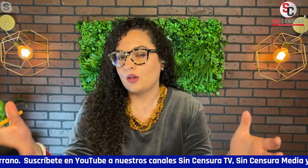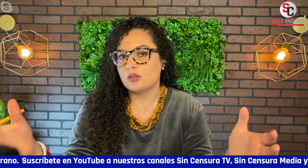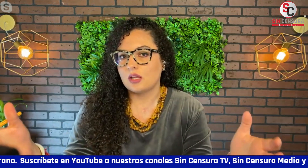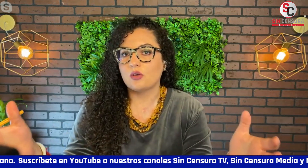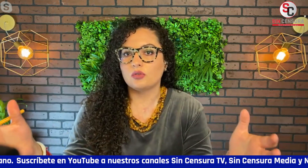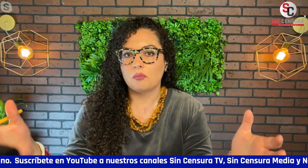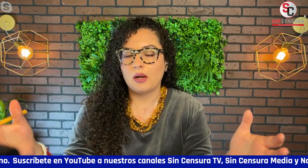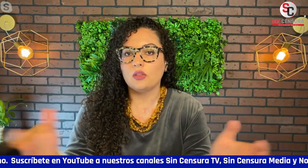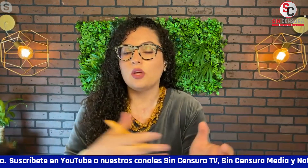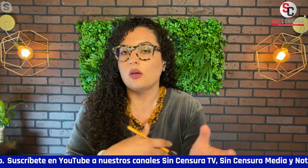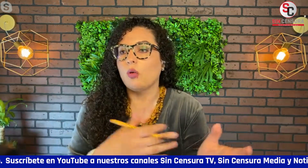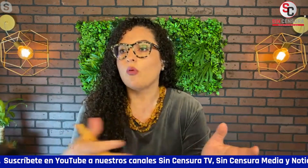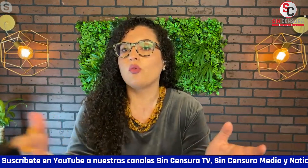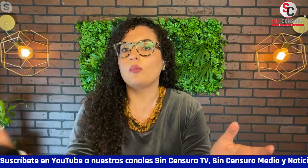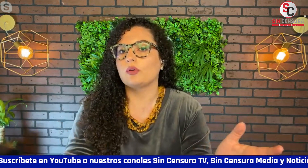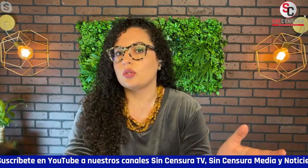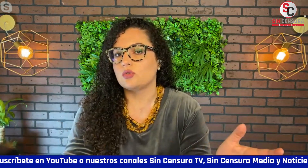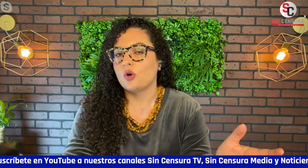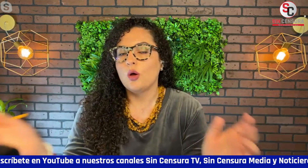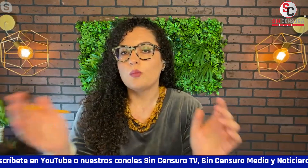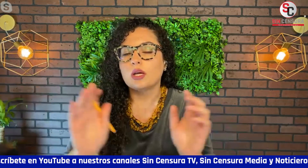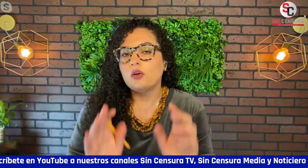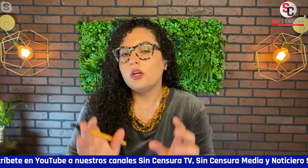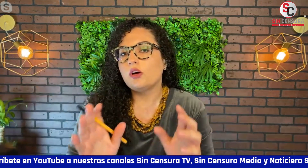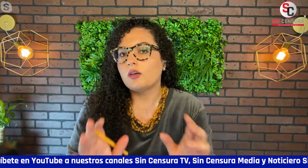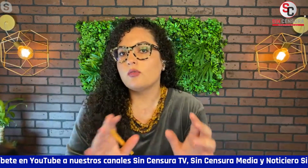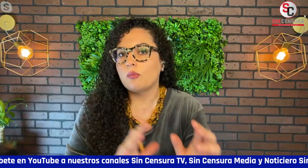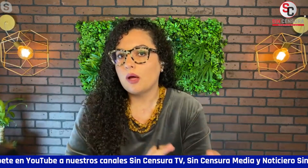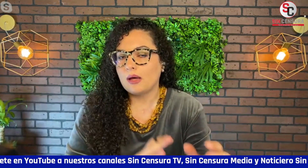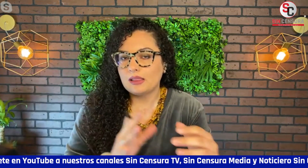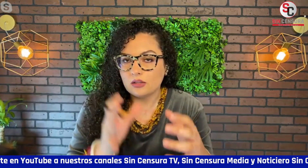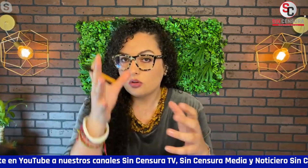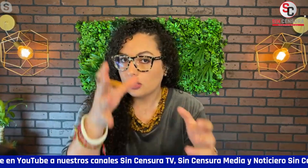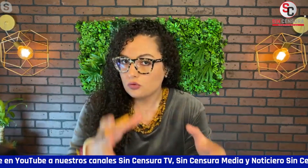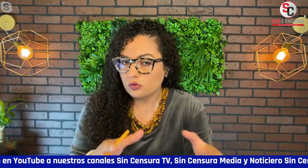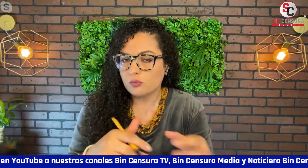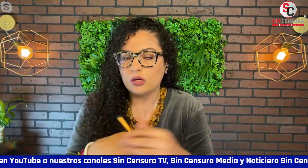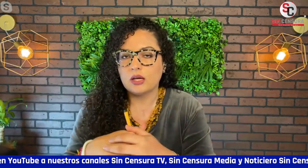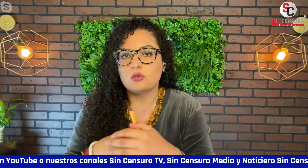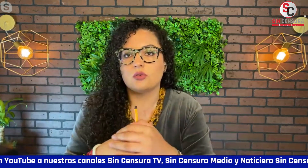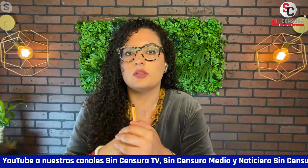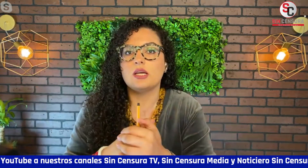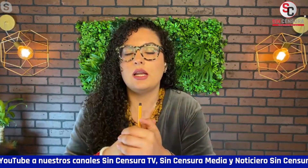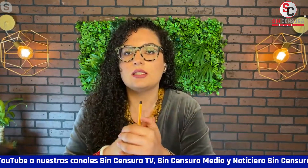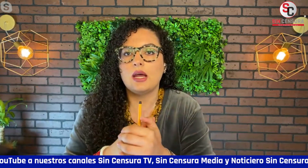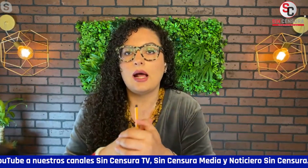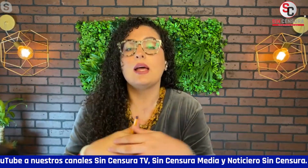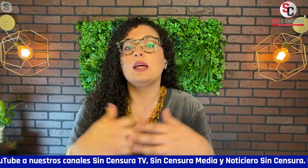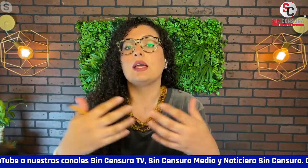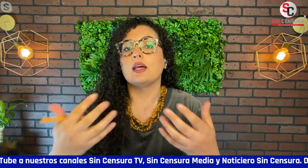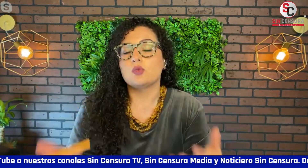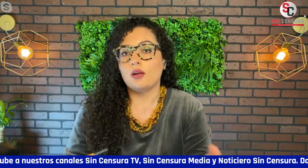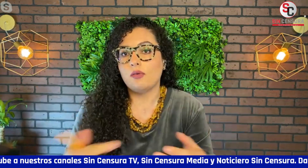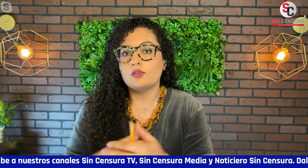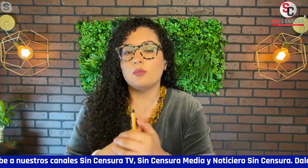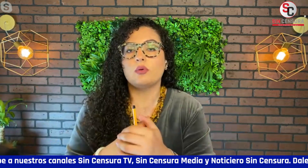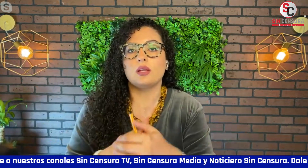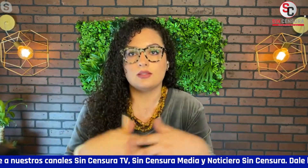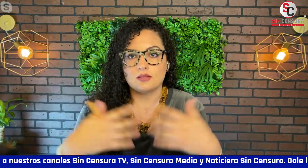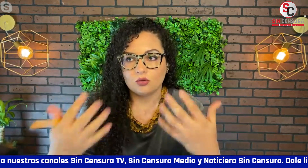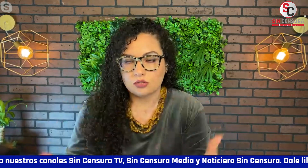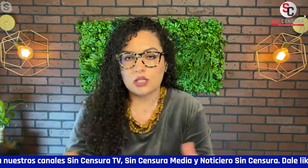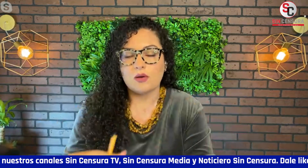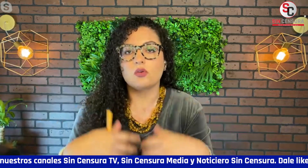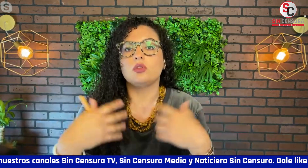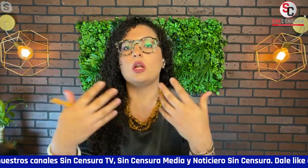área que ellos están contemplando y cómo fue el proceso. Porque lo único que informaba dentro de sus comunicados oficiales era que eso era falso porque